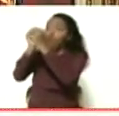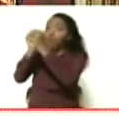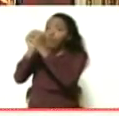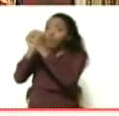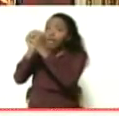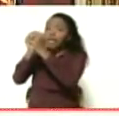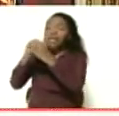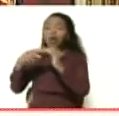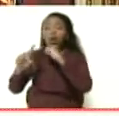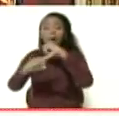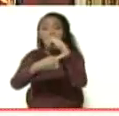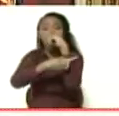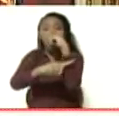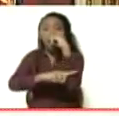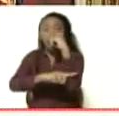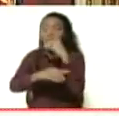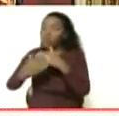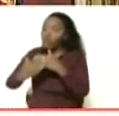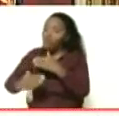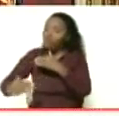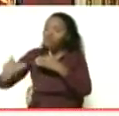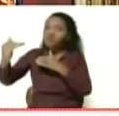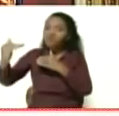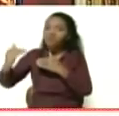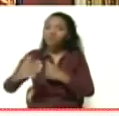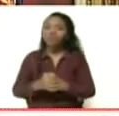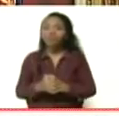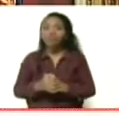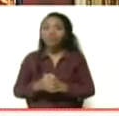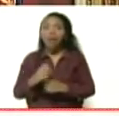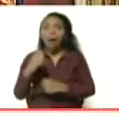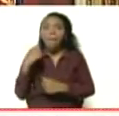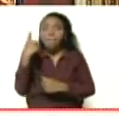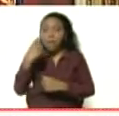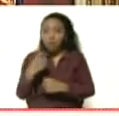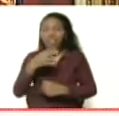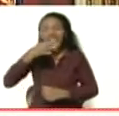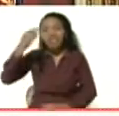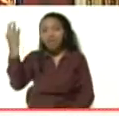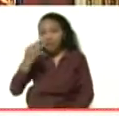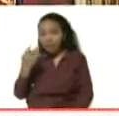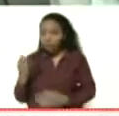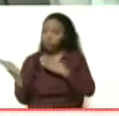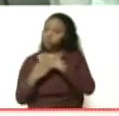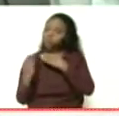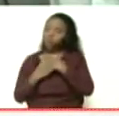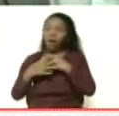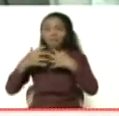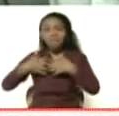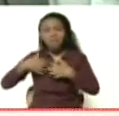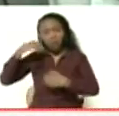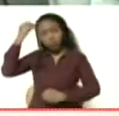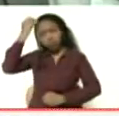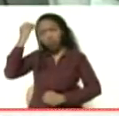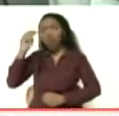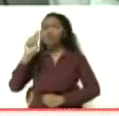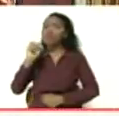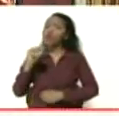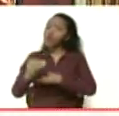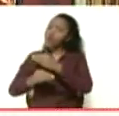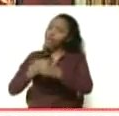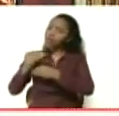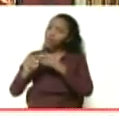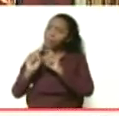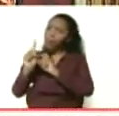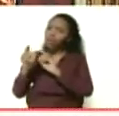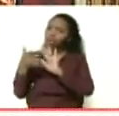el petro avanzando. Una pregunta que de verdad llama a la reflexión. Nunca nos habían hecho una pregunta así,